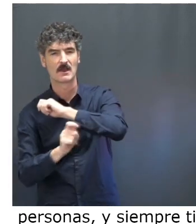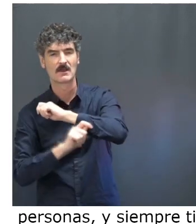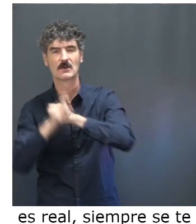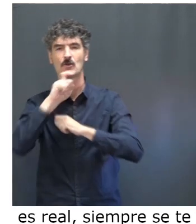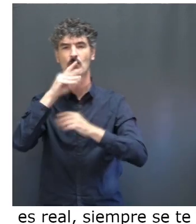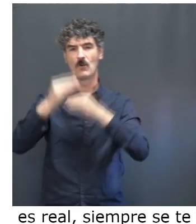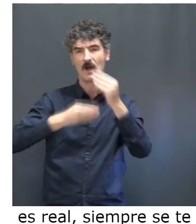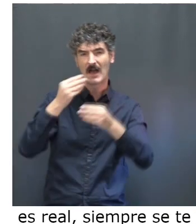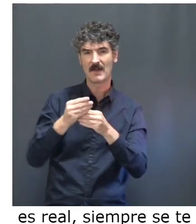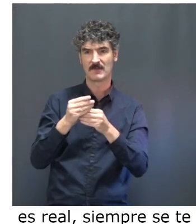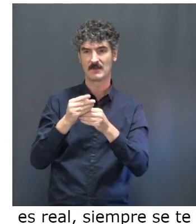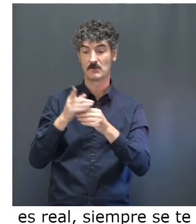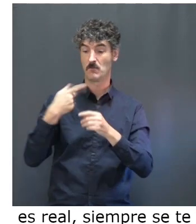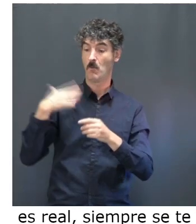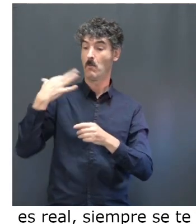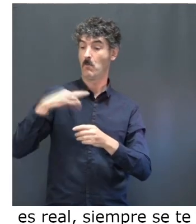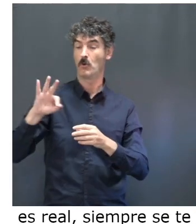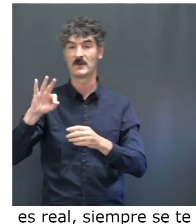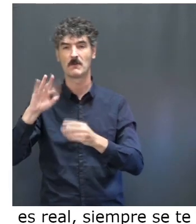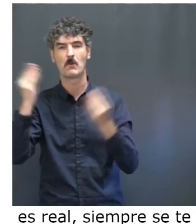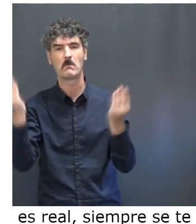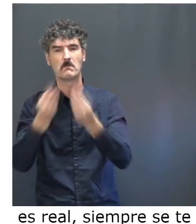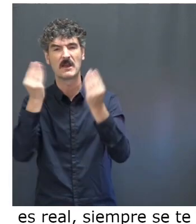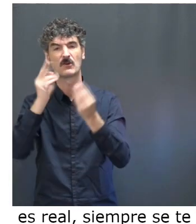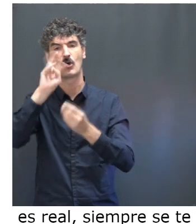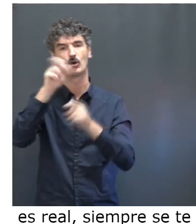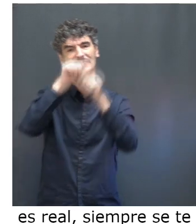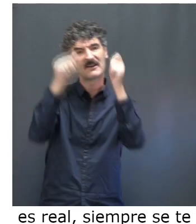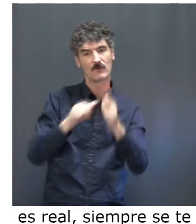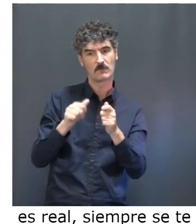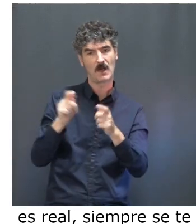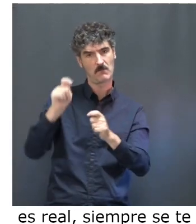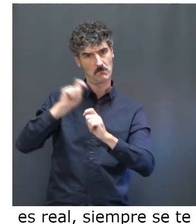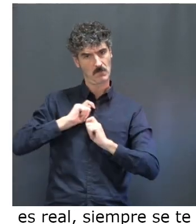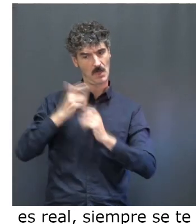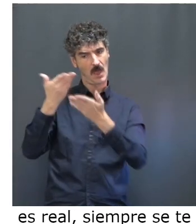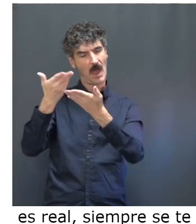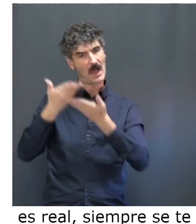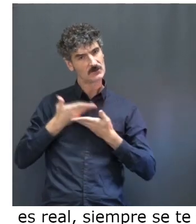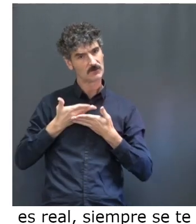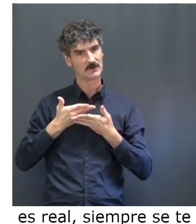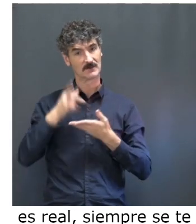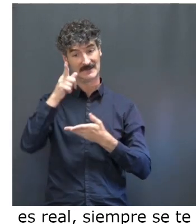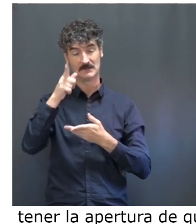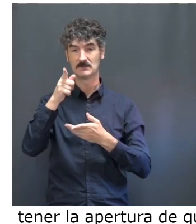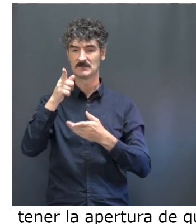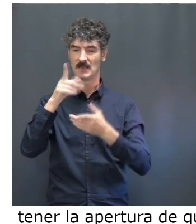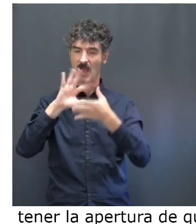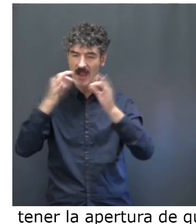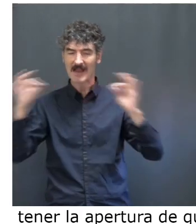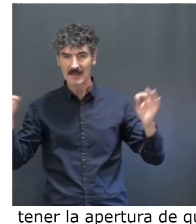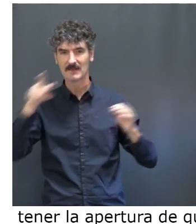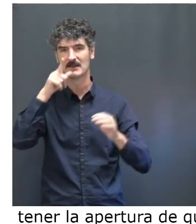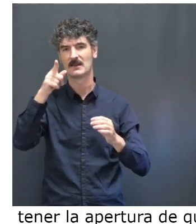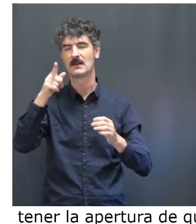y podríamos mejorarlo de esta otra manera, ¿no? Entonces yo creo que en esa cadena, ¿no?, que decíamos, cómo